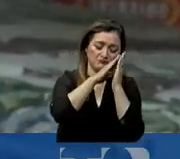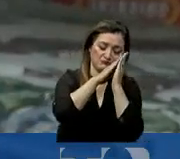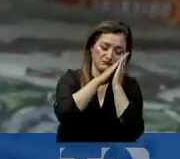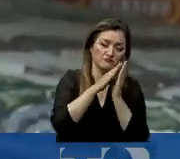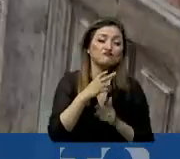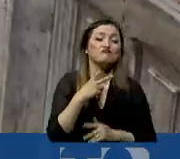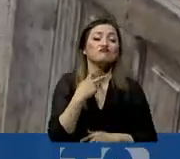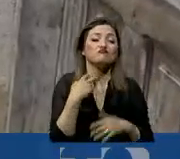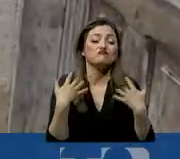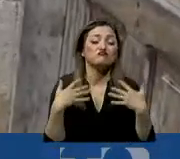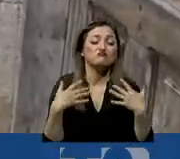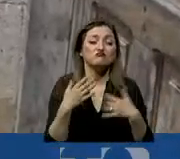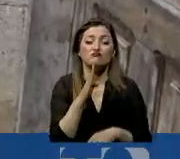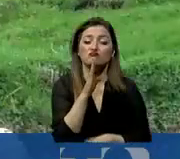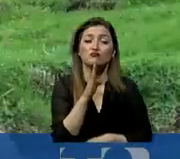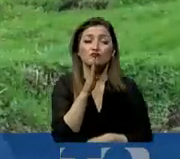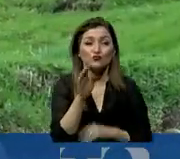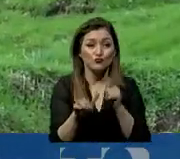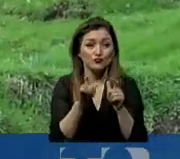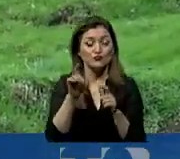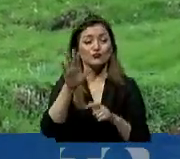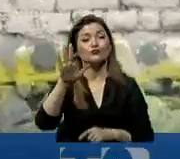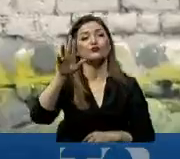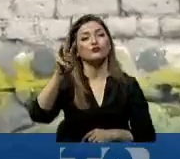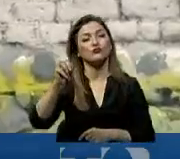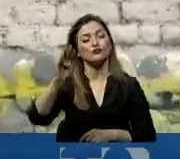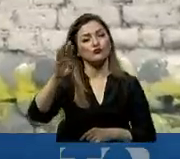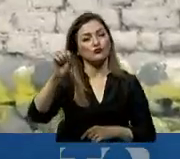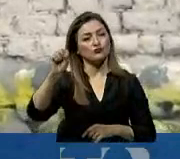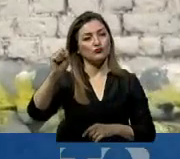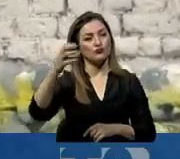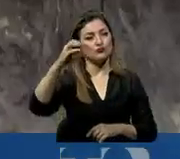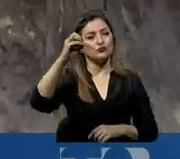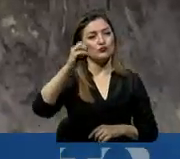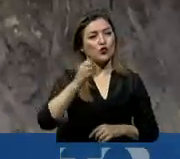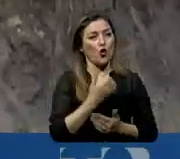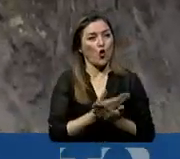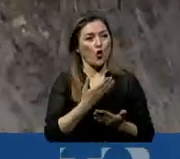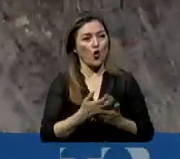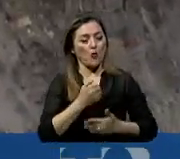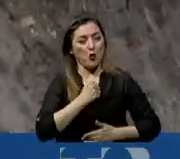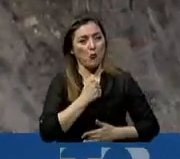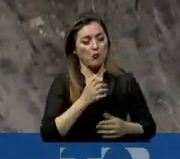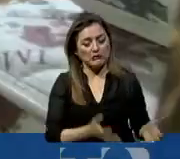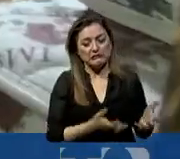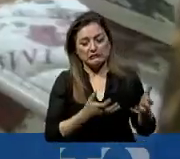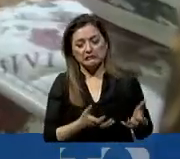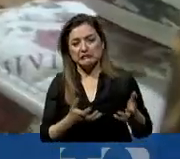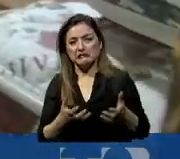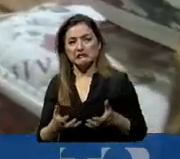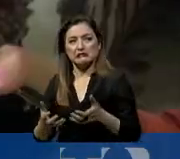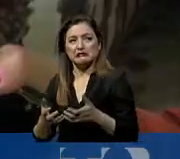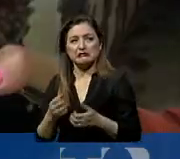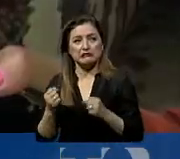es permanente en los habitantes de la comunidad de Tumbuso. Ellos han tenido que sacar sus cosas y viven con la angustia de